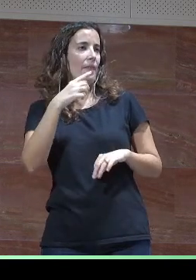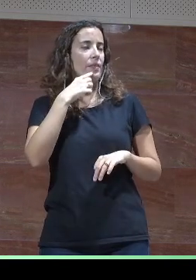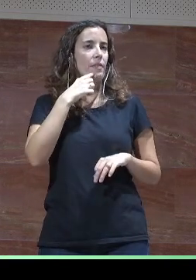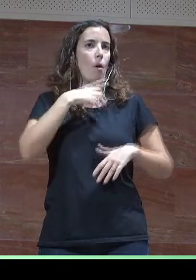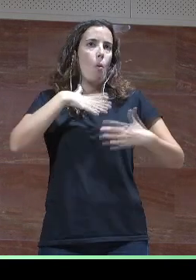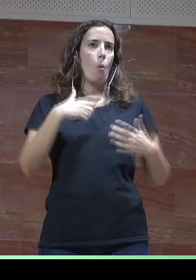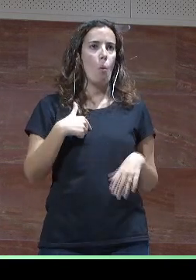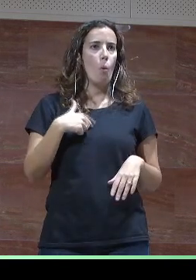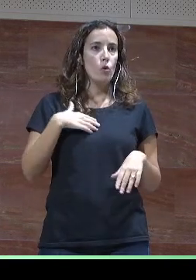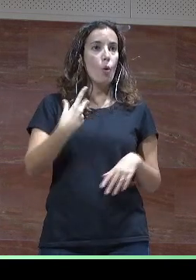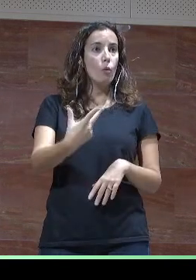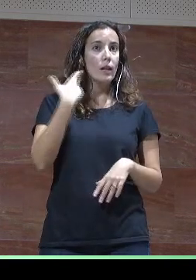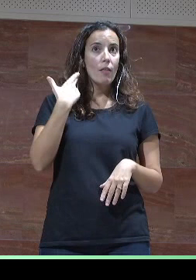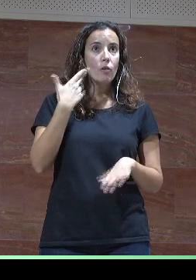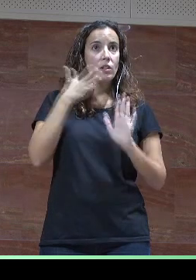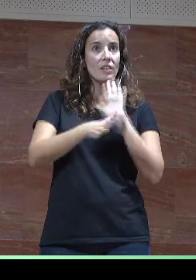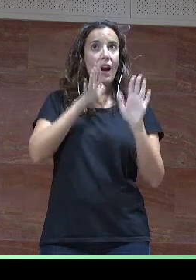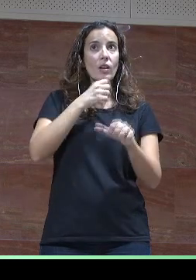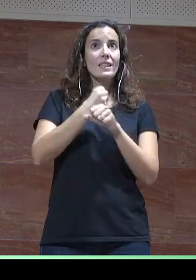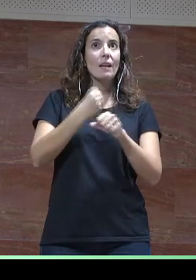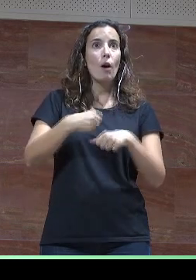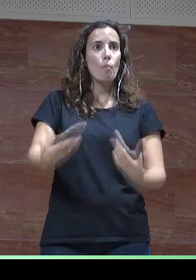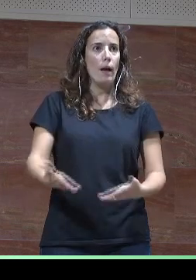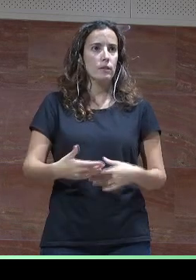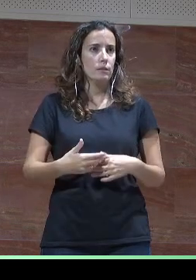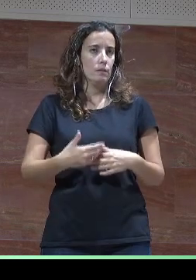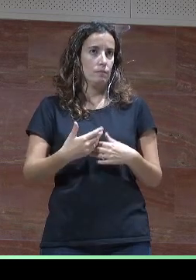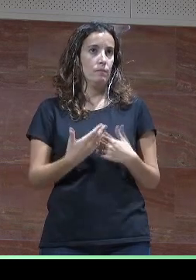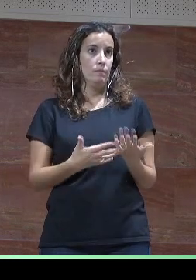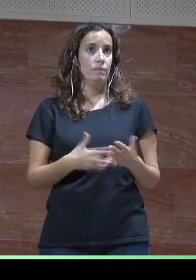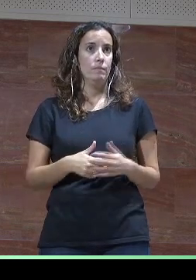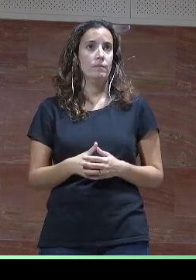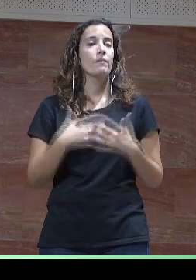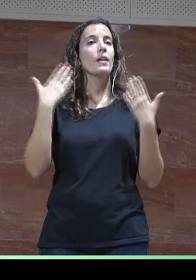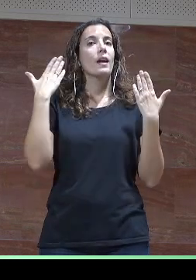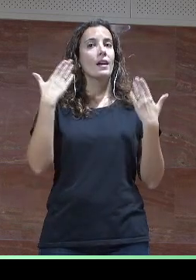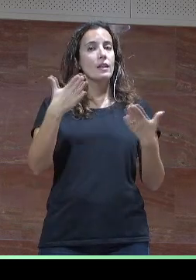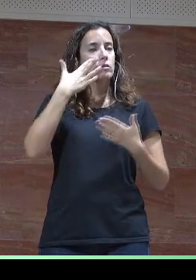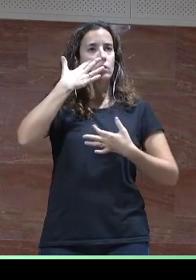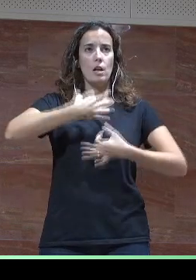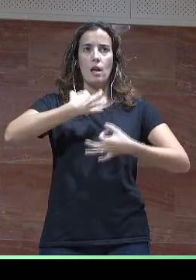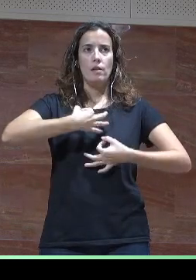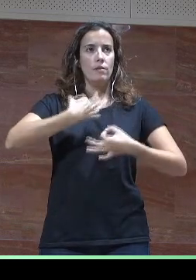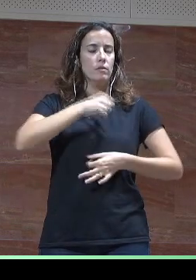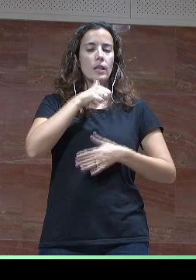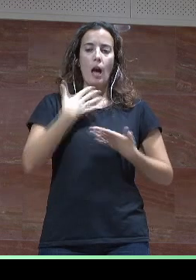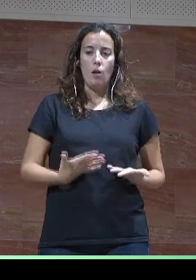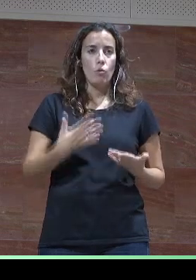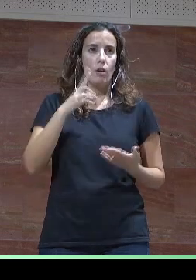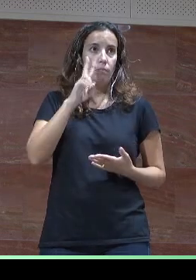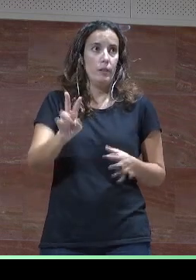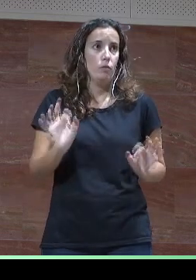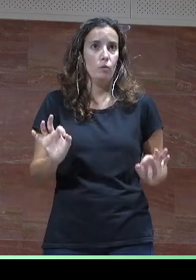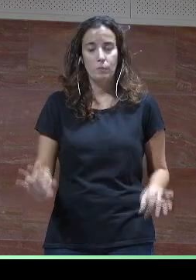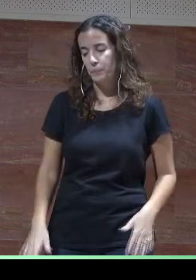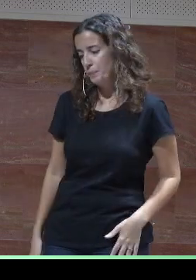trabajo mucho más desde que me he jubilado que cuando estaba inactivo. Y esa es una realidad que ahora mismo estamos viendo.